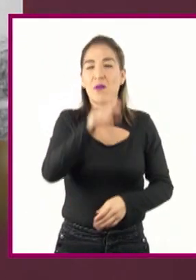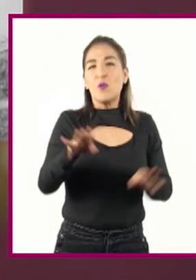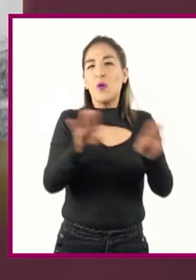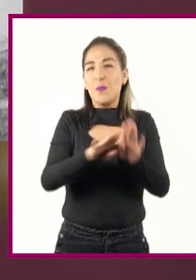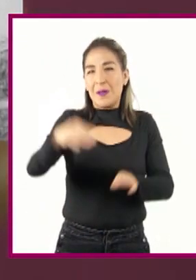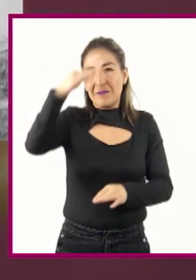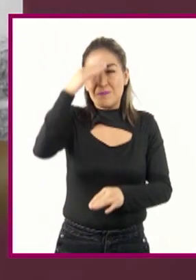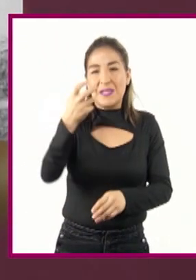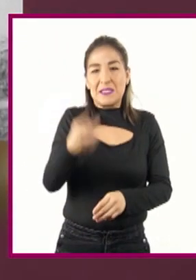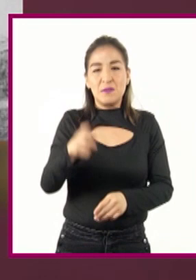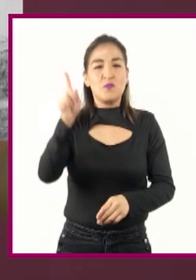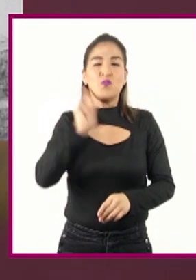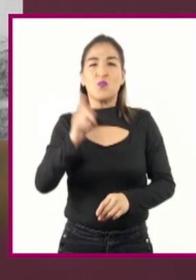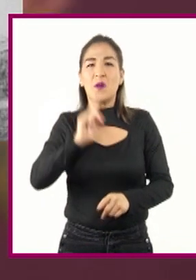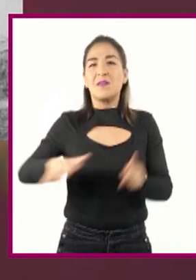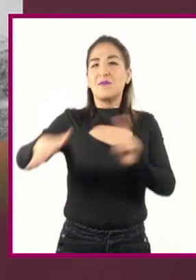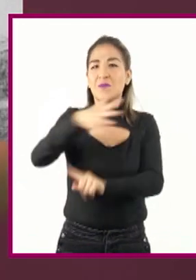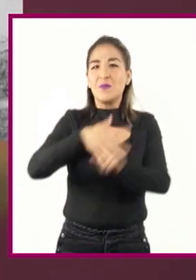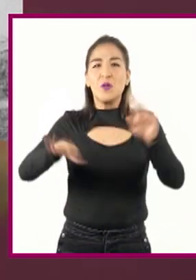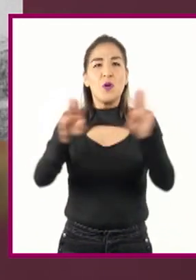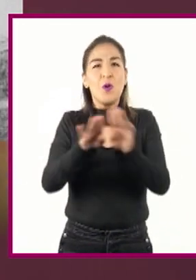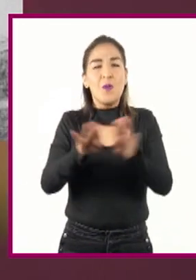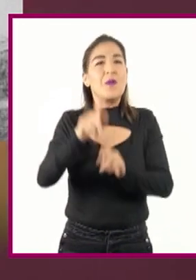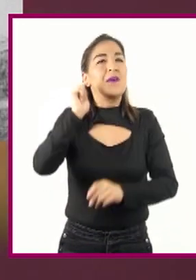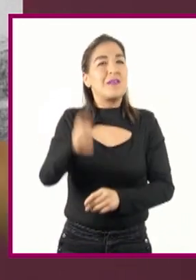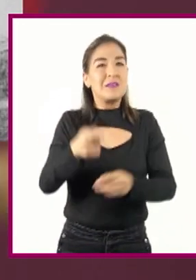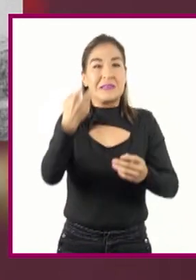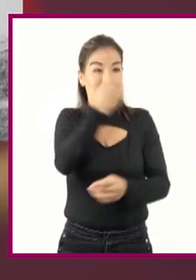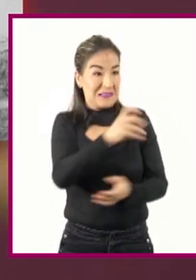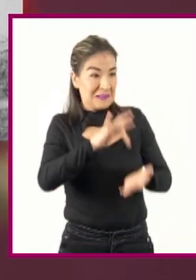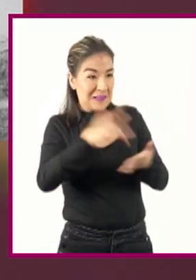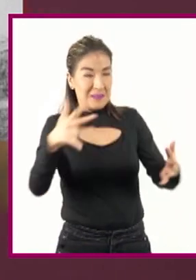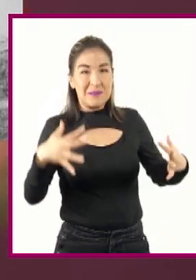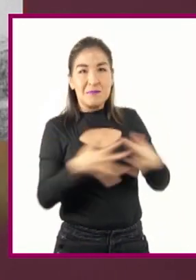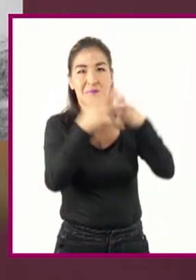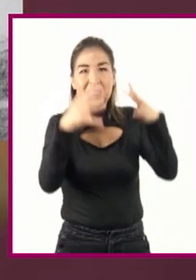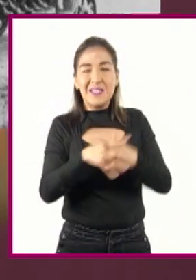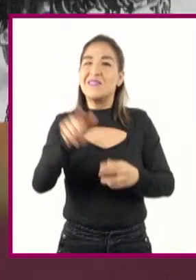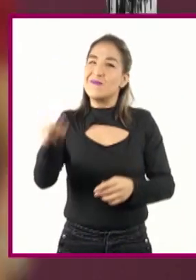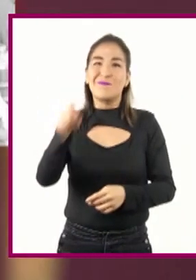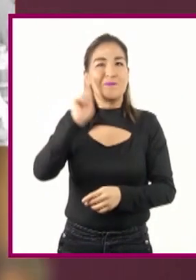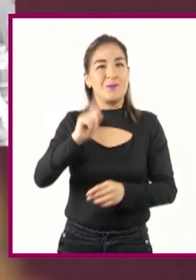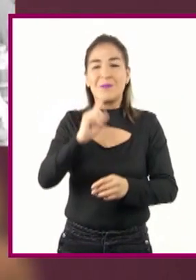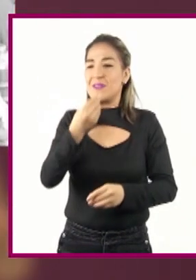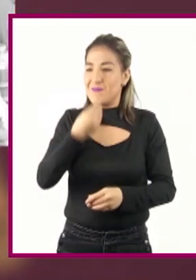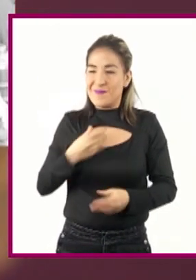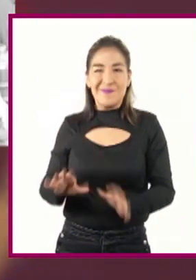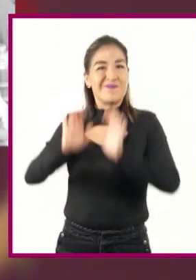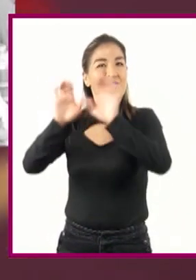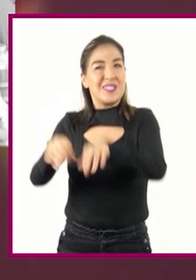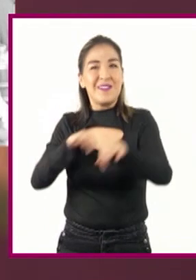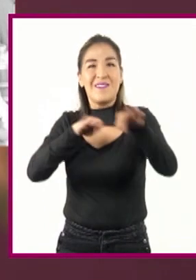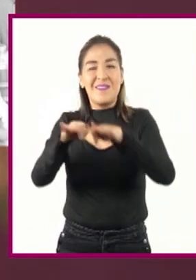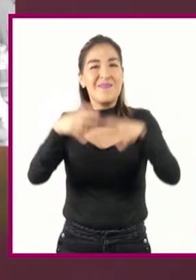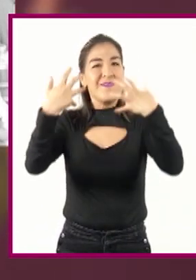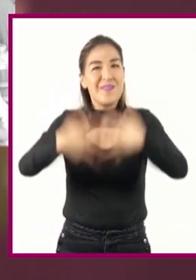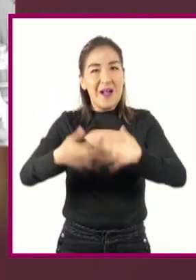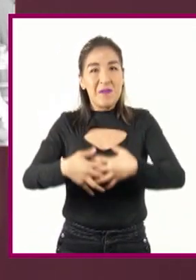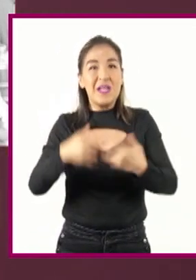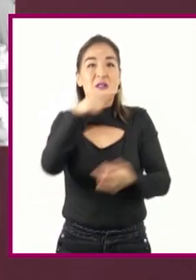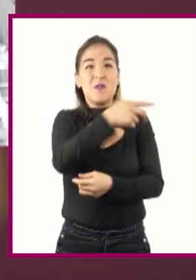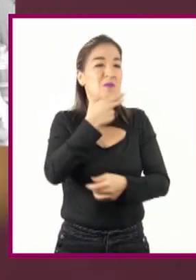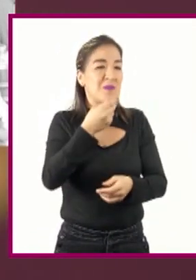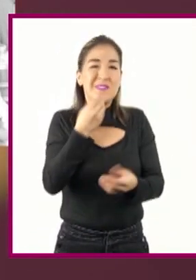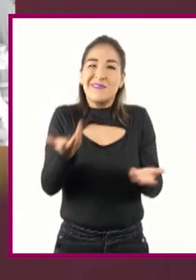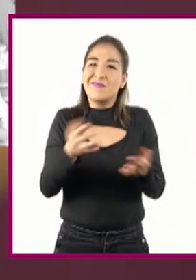el rol de las mujeres, pues gracias a la guerra comenzaron a trabajar en las fábricas, ocupando los puestos que los hombres